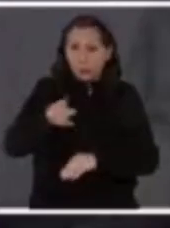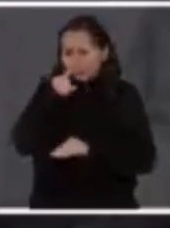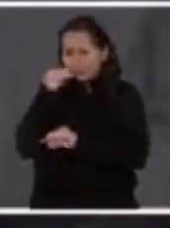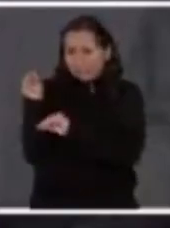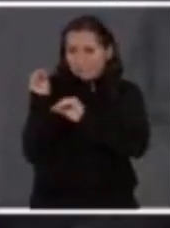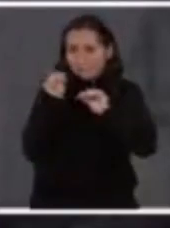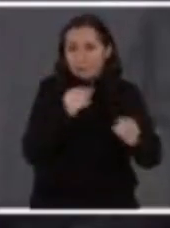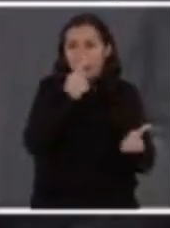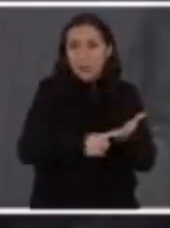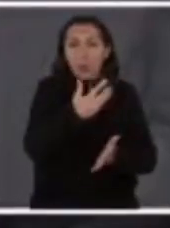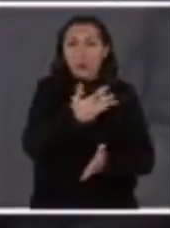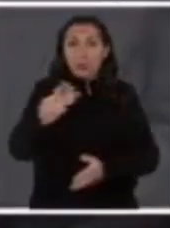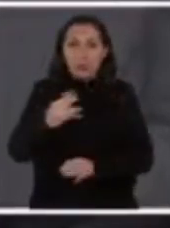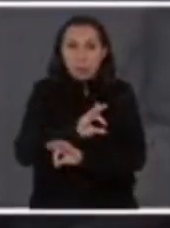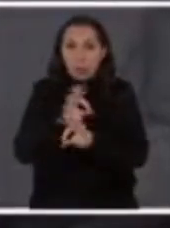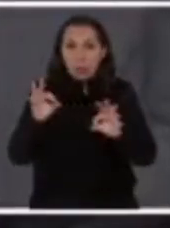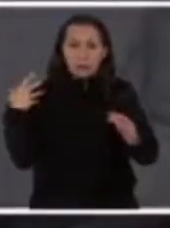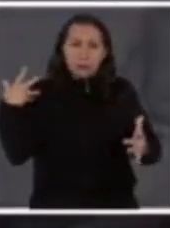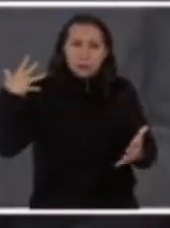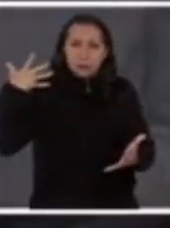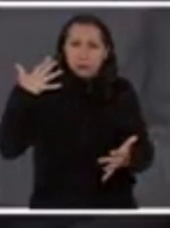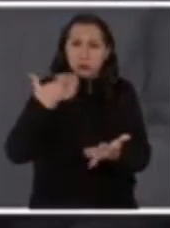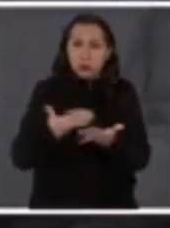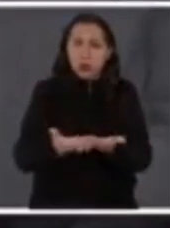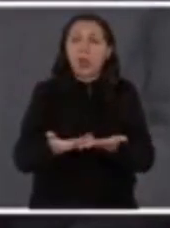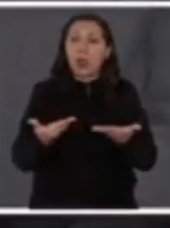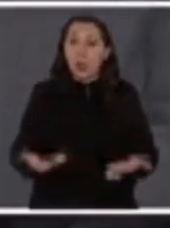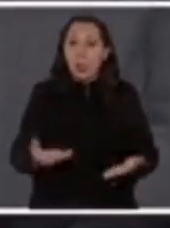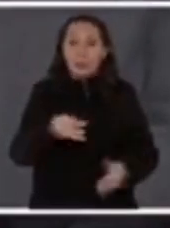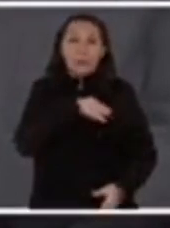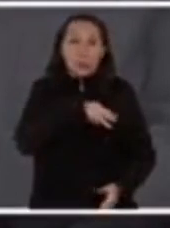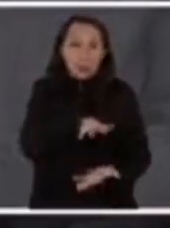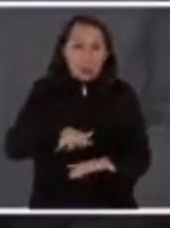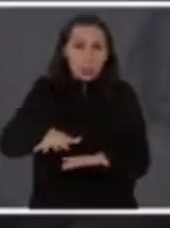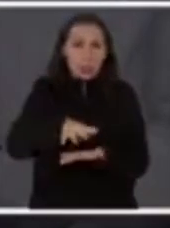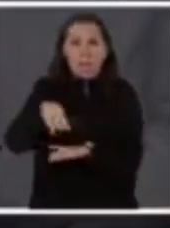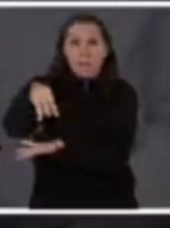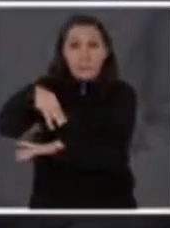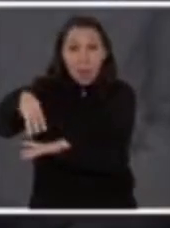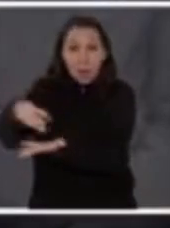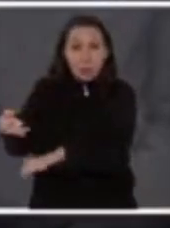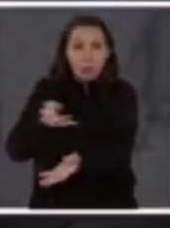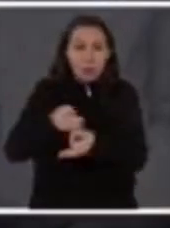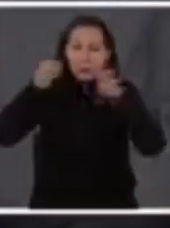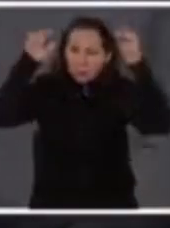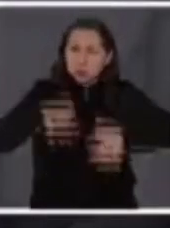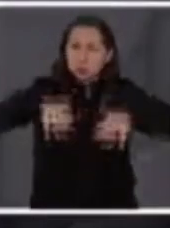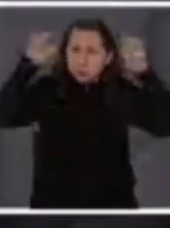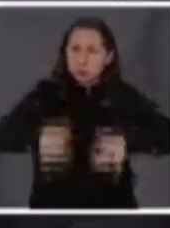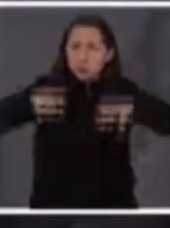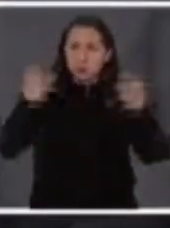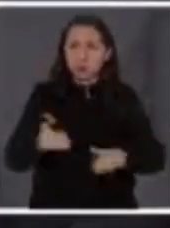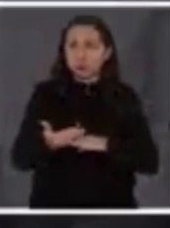desde 1993. Y en el sector de la región metropolitana, también en el Maule, son de las lluvias más fuertes de